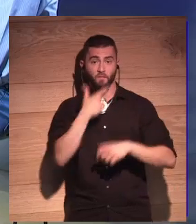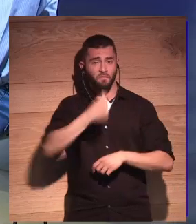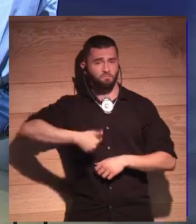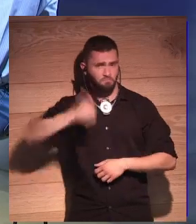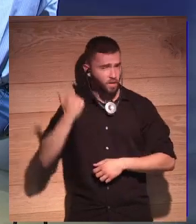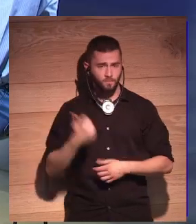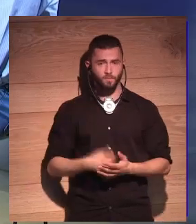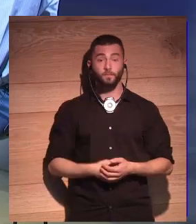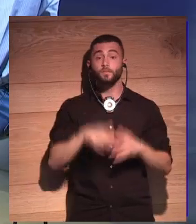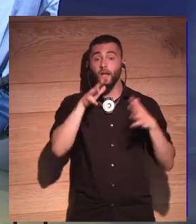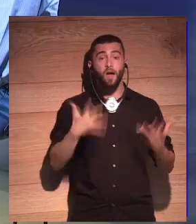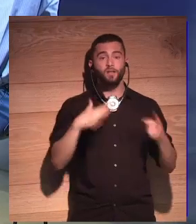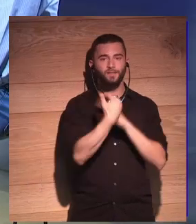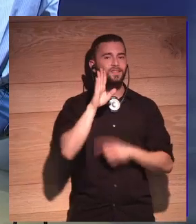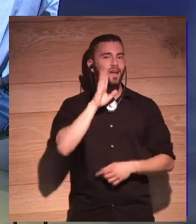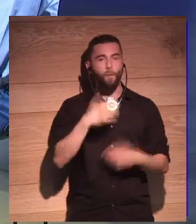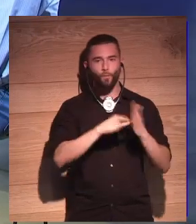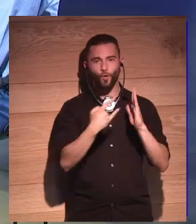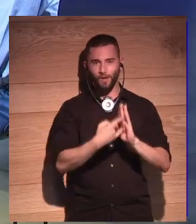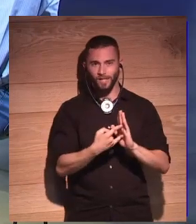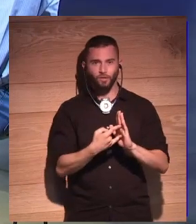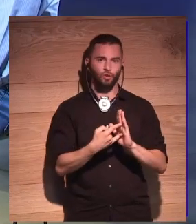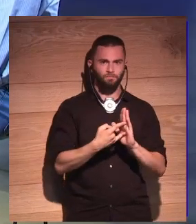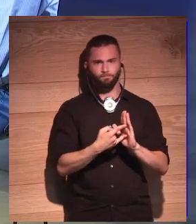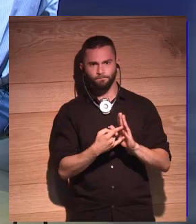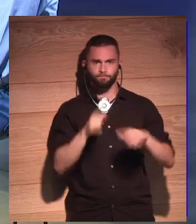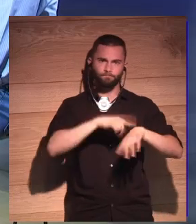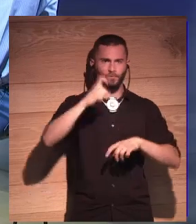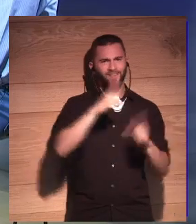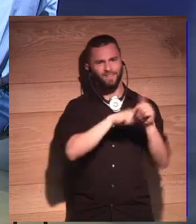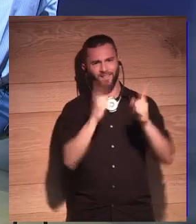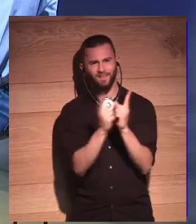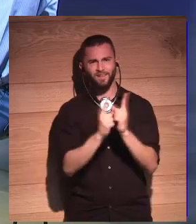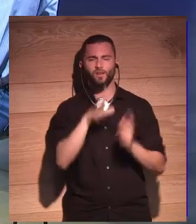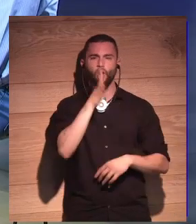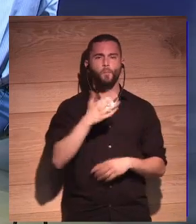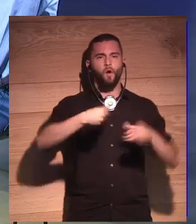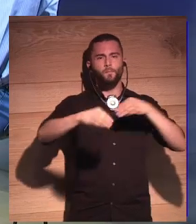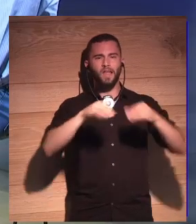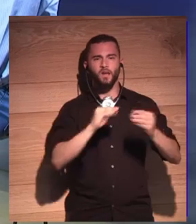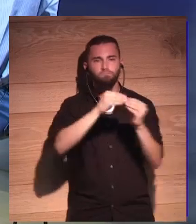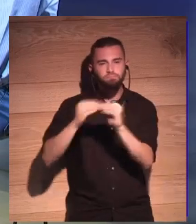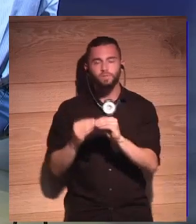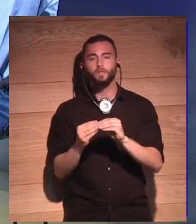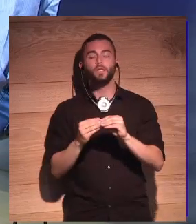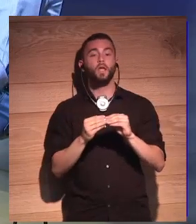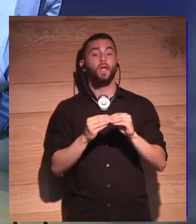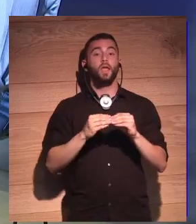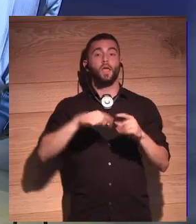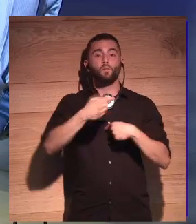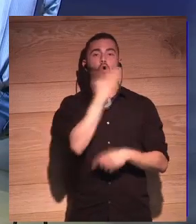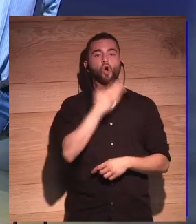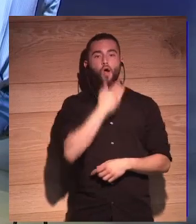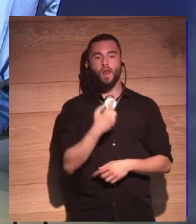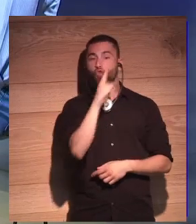fácilmente. A ver, en este caso, en el proyecto fue de bastante corta duración porque generamos ese material y fuimos a un colegio